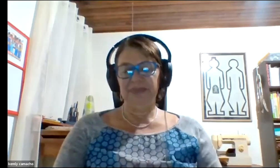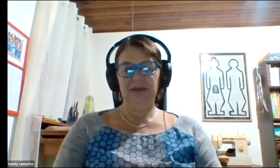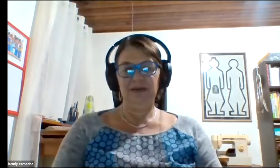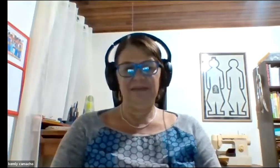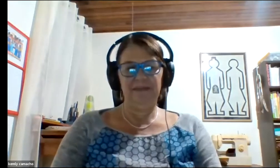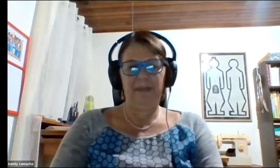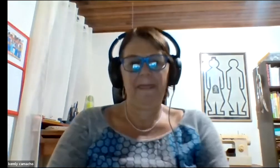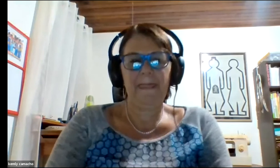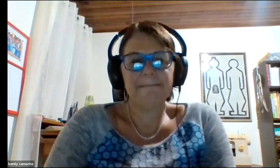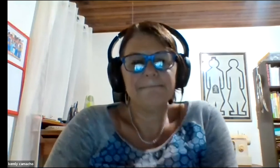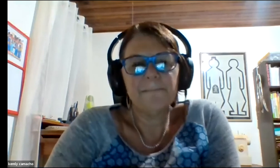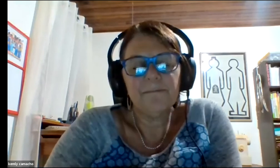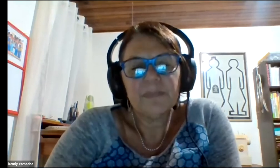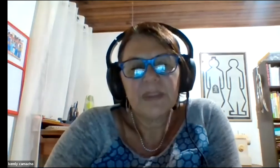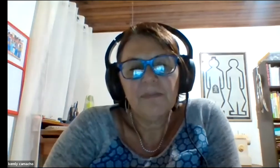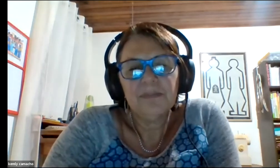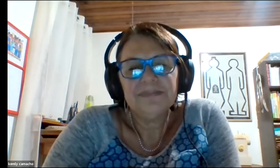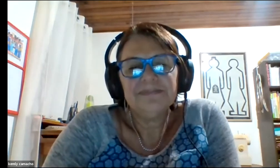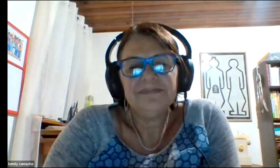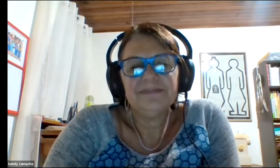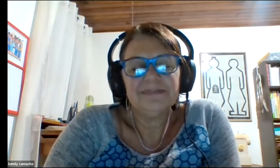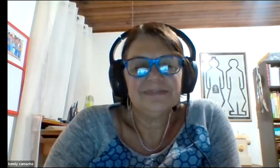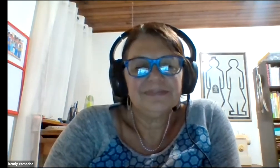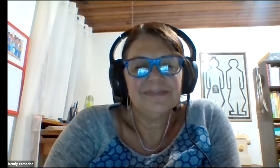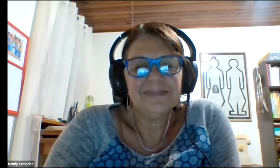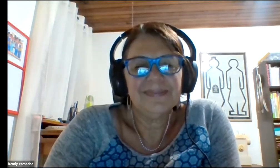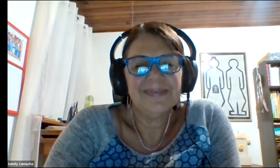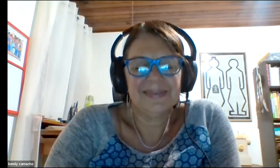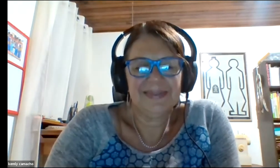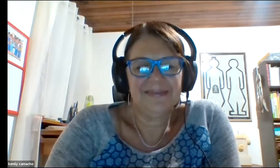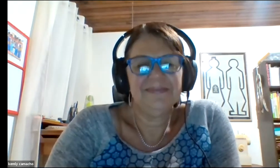No. Nada más si me pudieran repetir la frase de la última